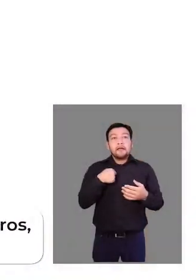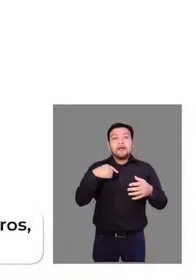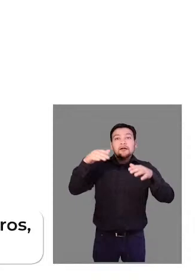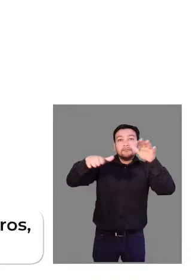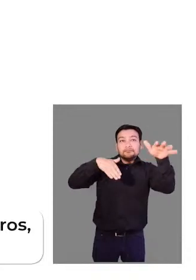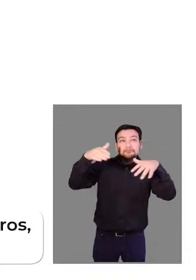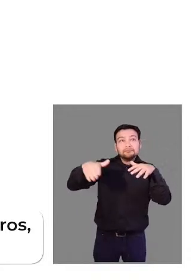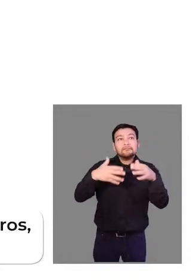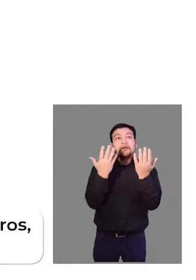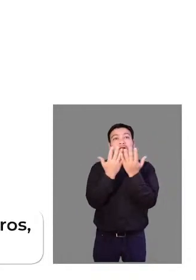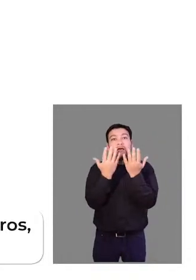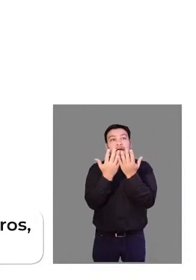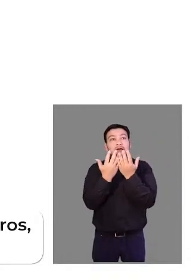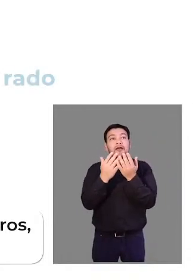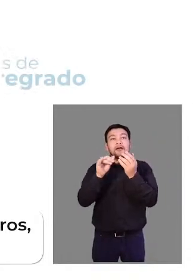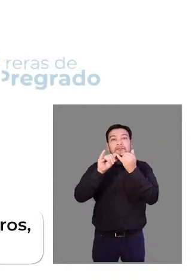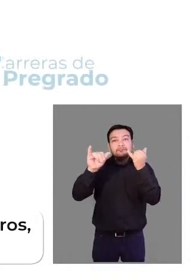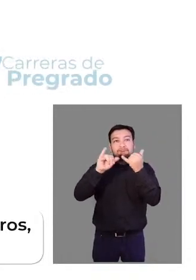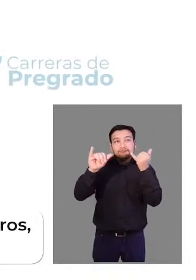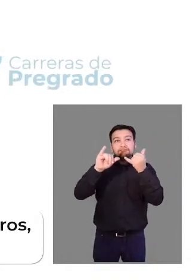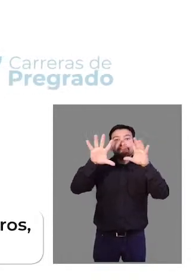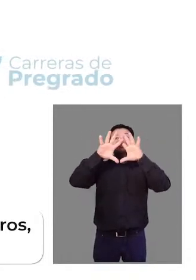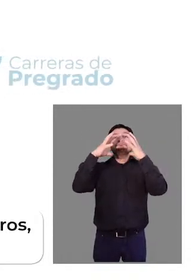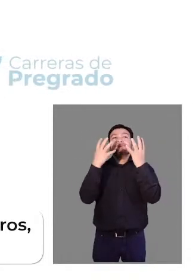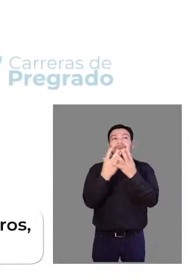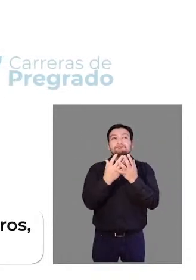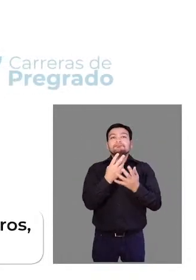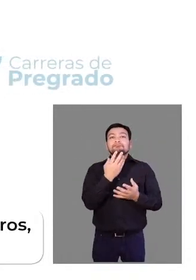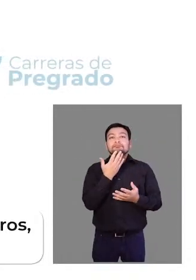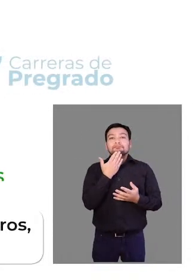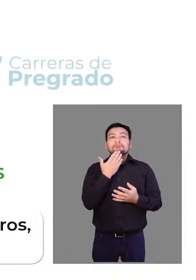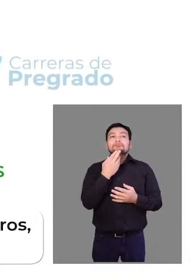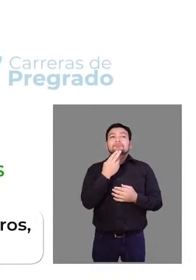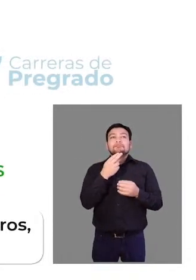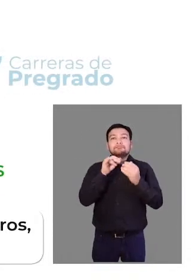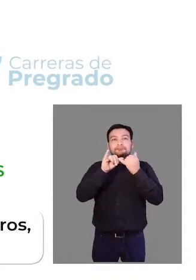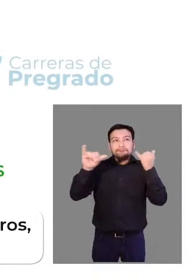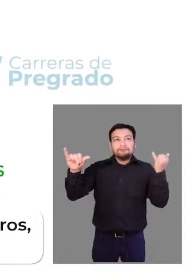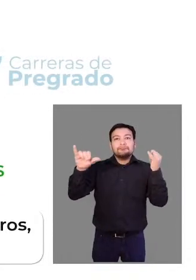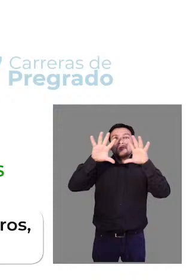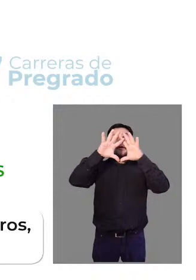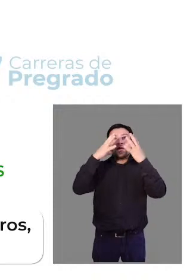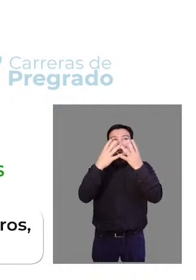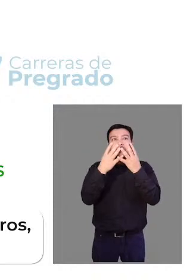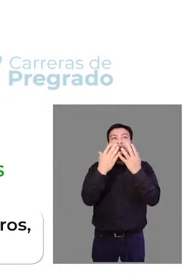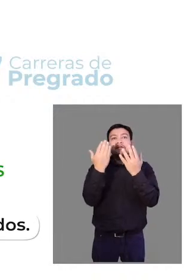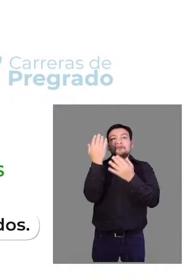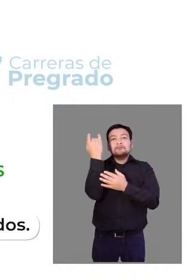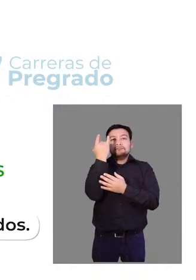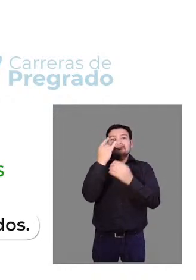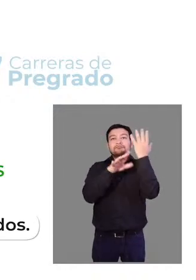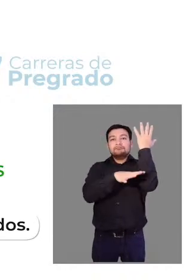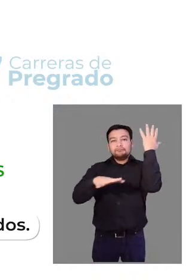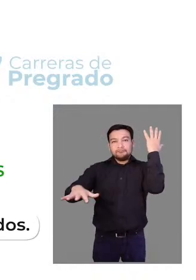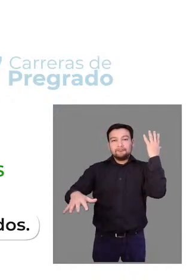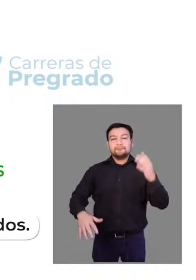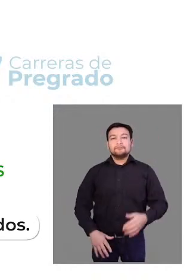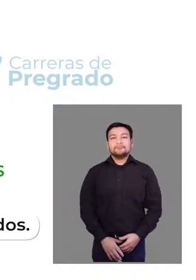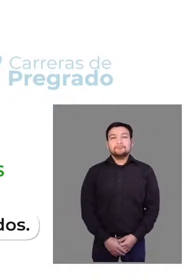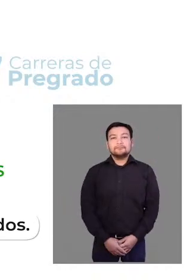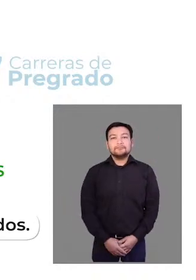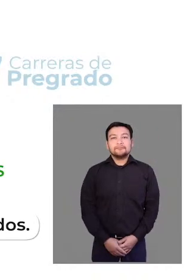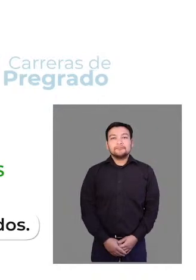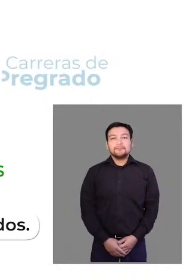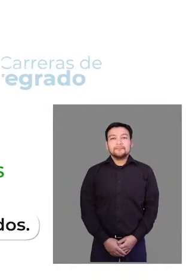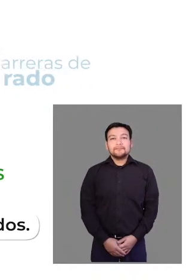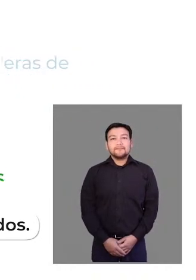con 5 institutos, 5 centros, 17 carreras de pregrado, un programa de doctorado, una variada oferta